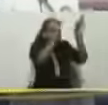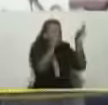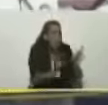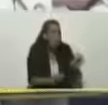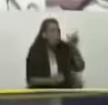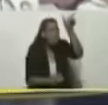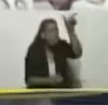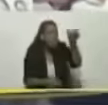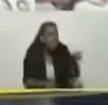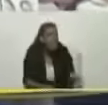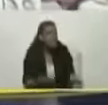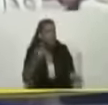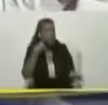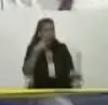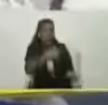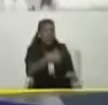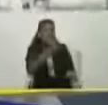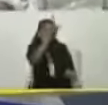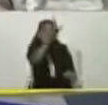el feminismo